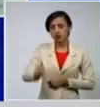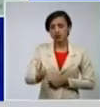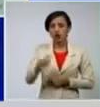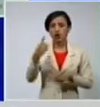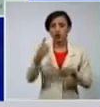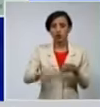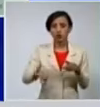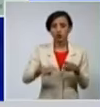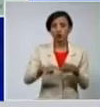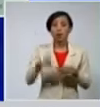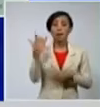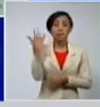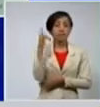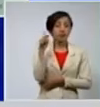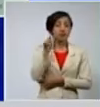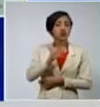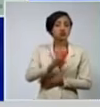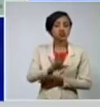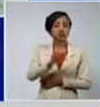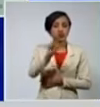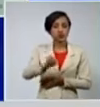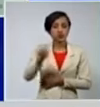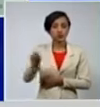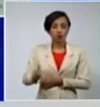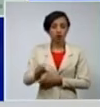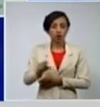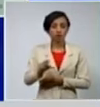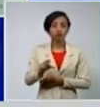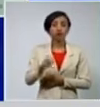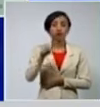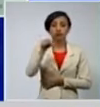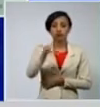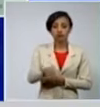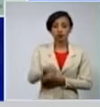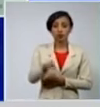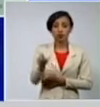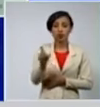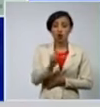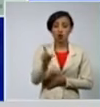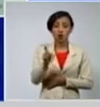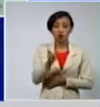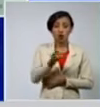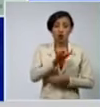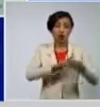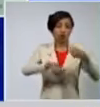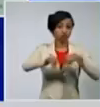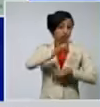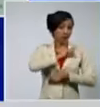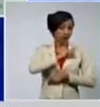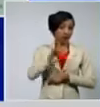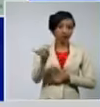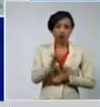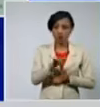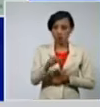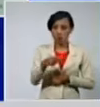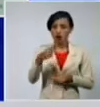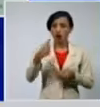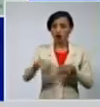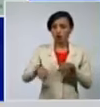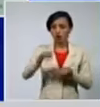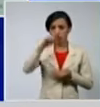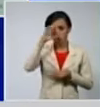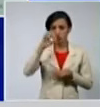con 5, Contramaestre, Segundo Frente y Songolamaya con 3, y